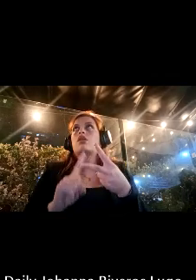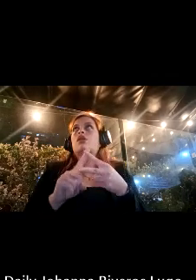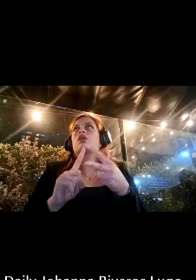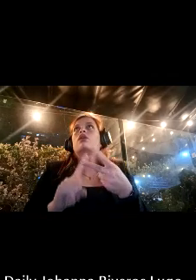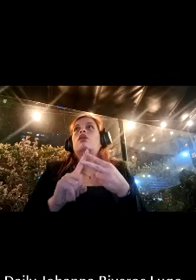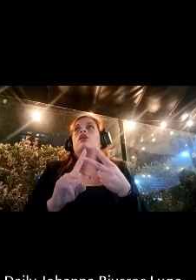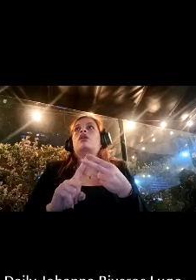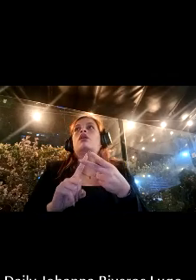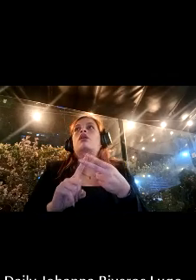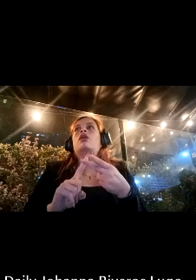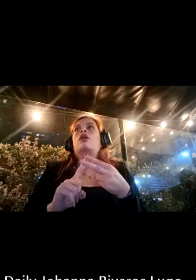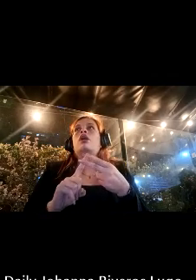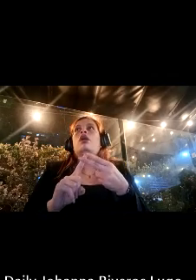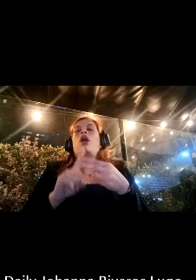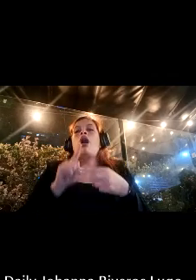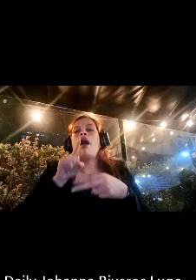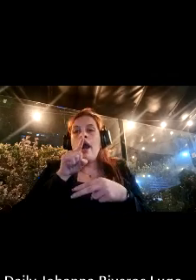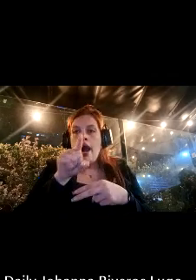Ese es